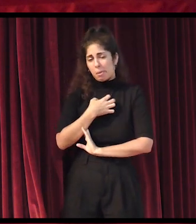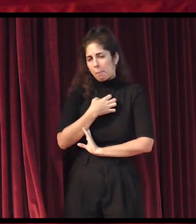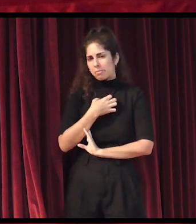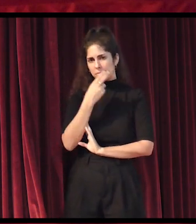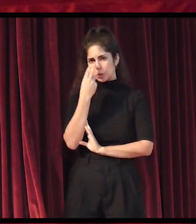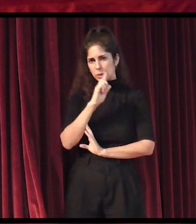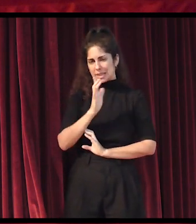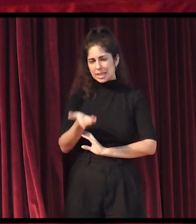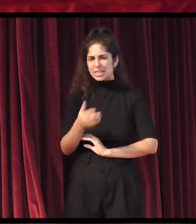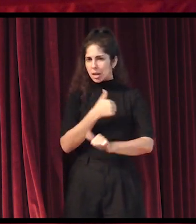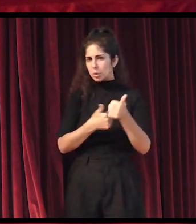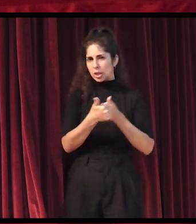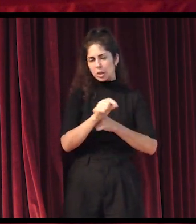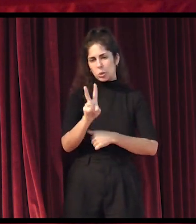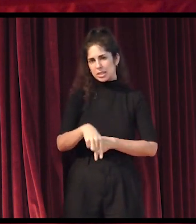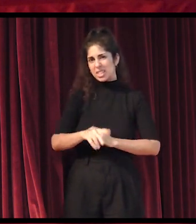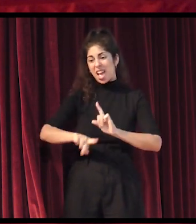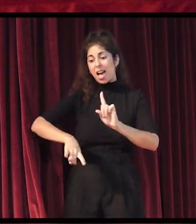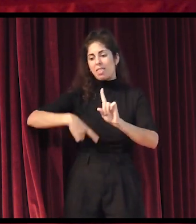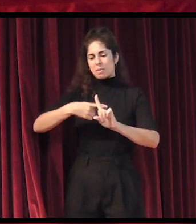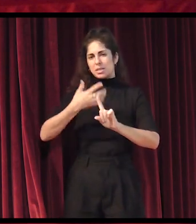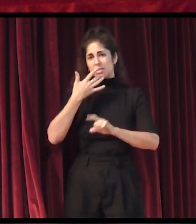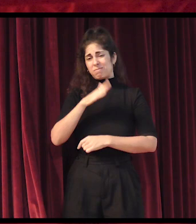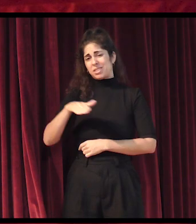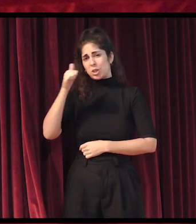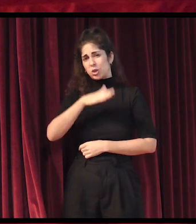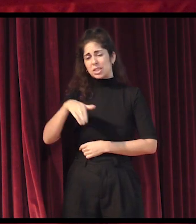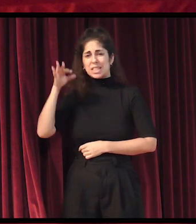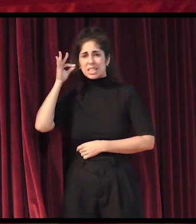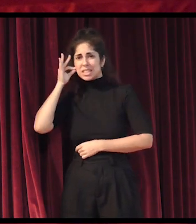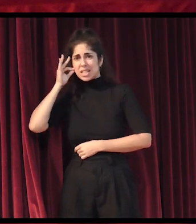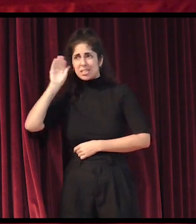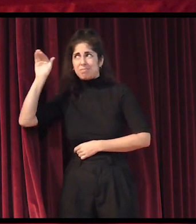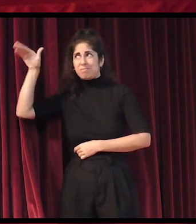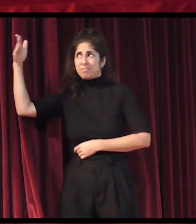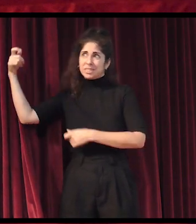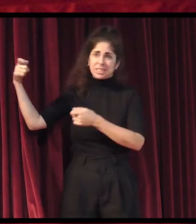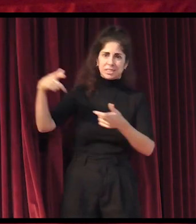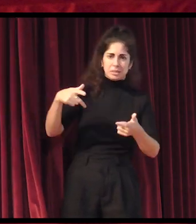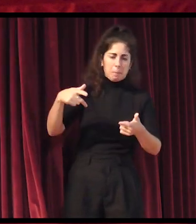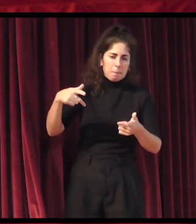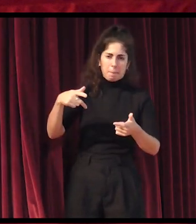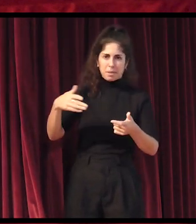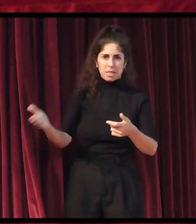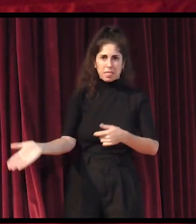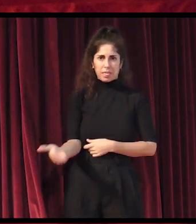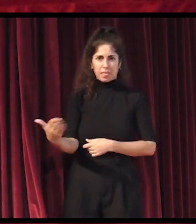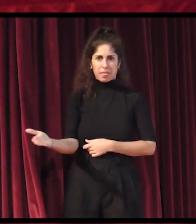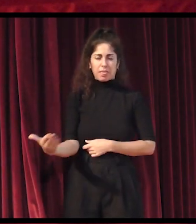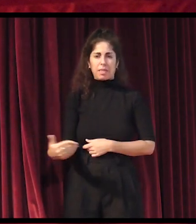Y más si son niños y niñas que migran. Yo entiendo